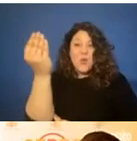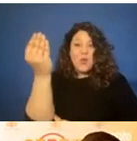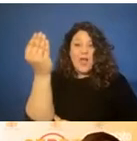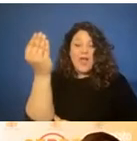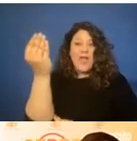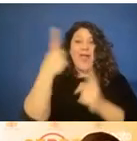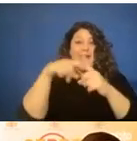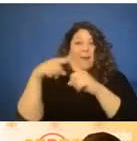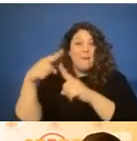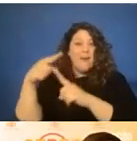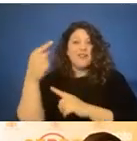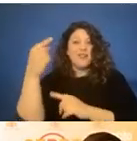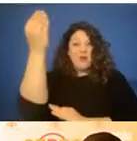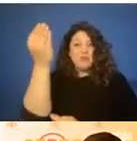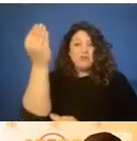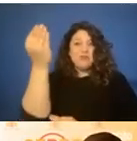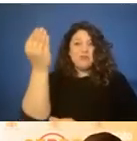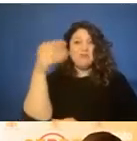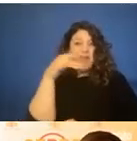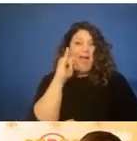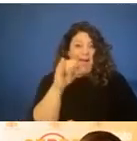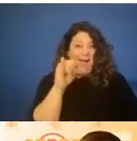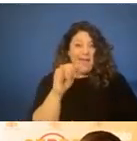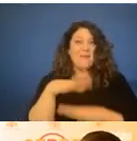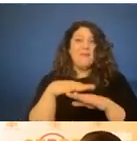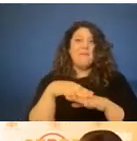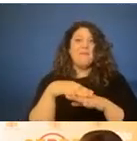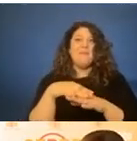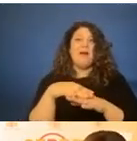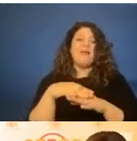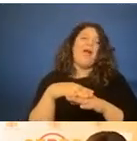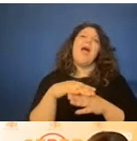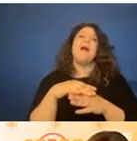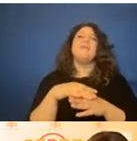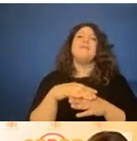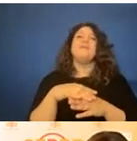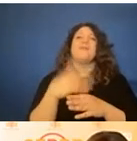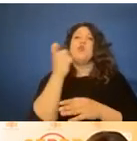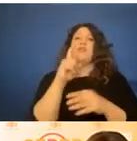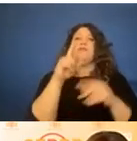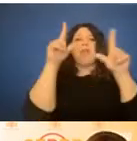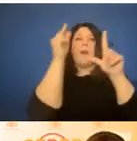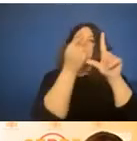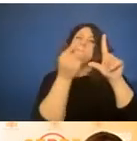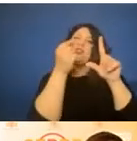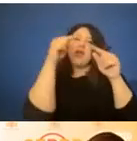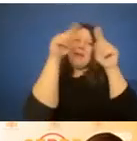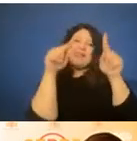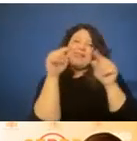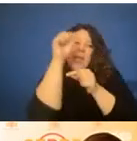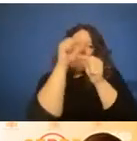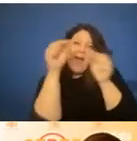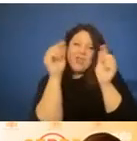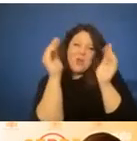elementos gráficos, para incorporar en lugar de pictogramas que son elementos de pequeño tamaño o